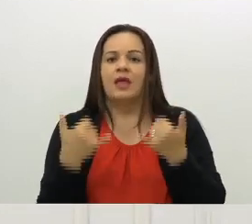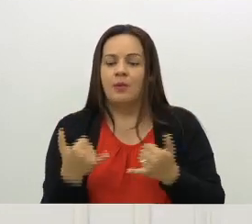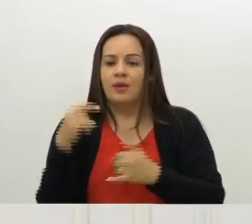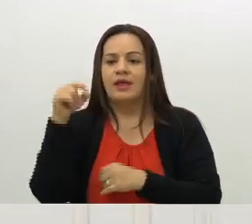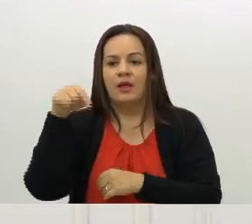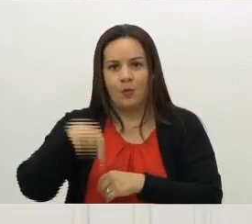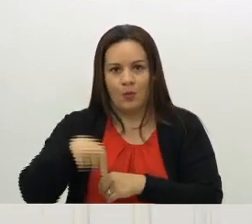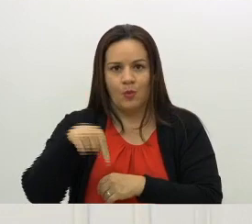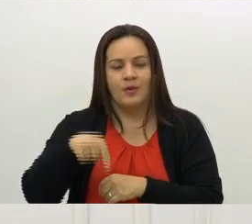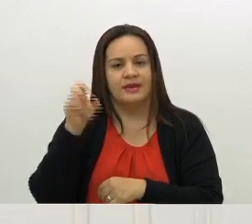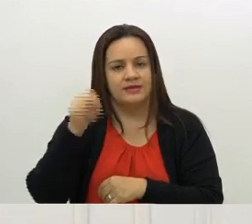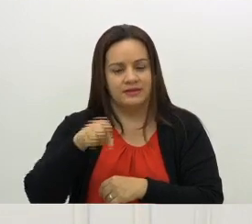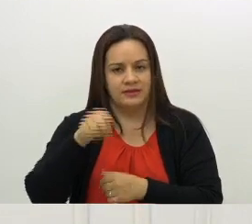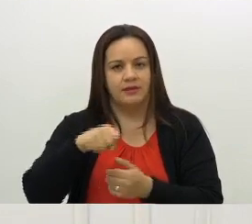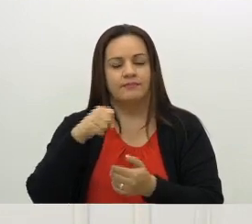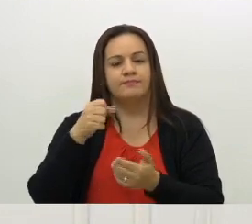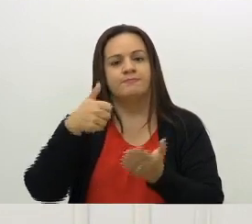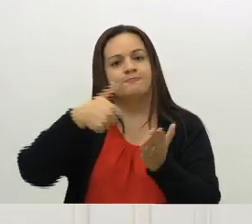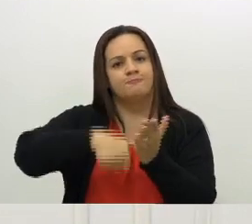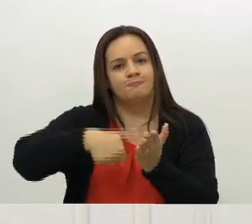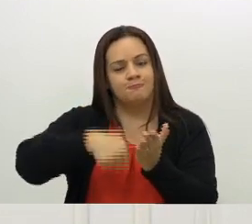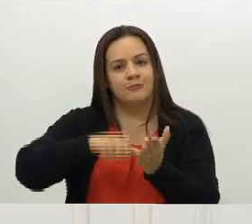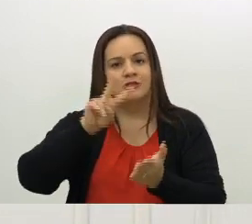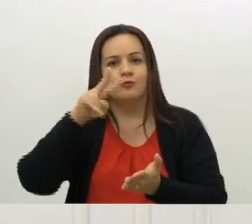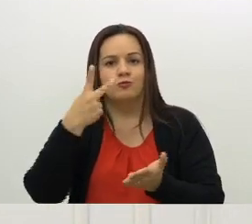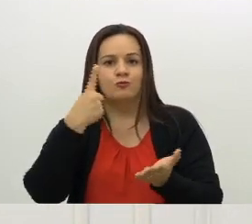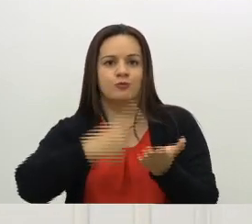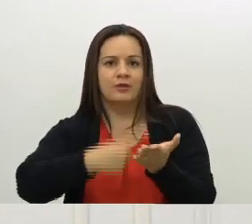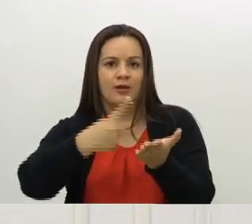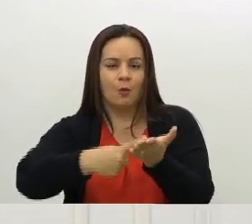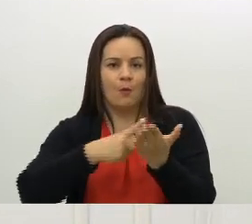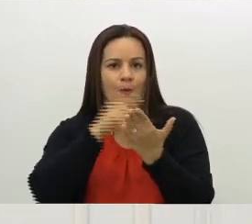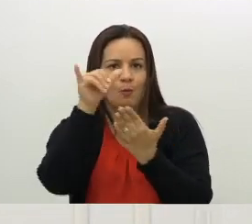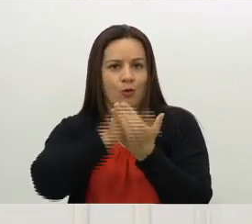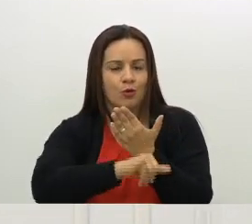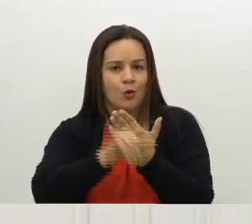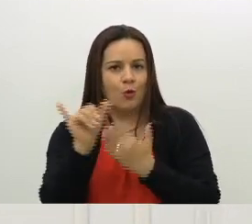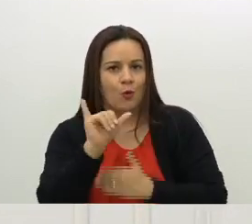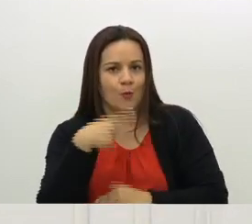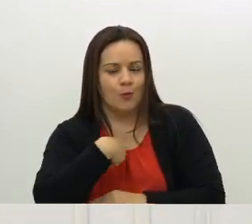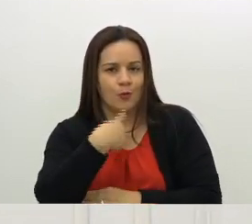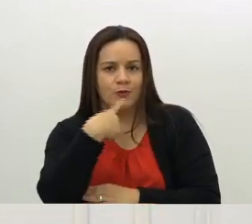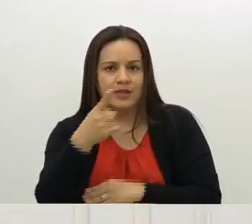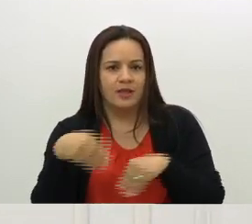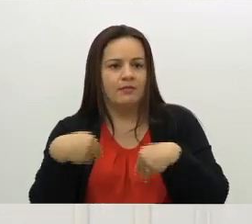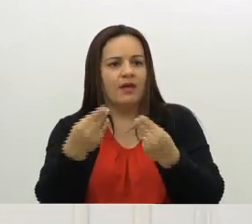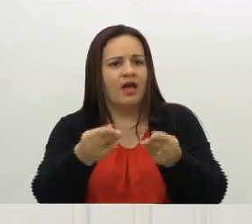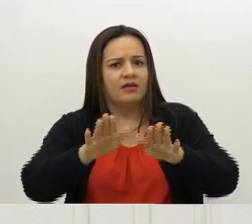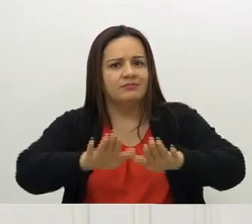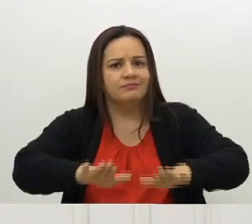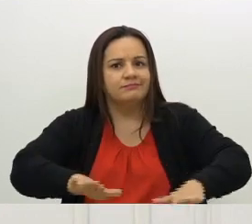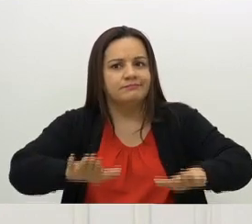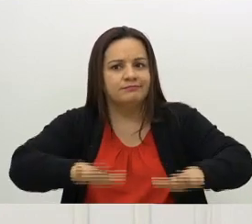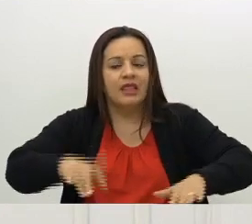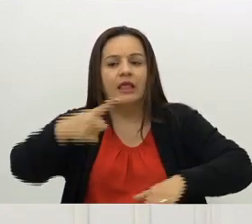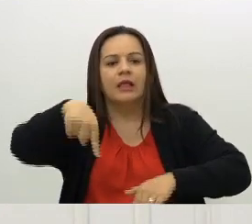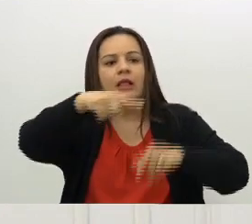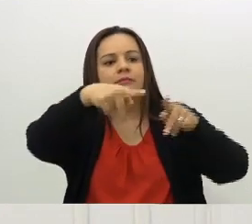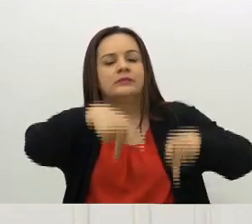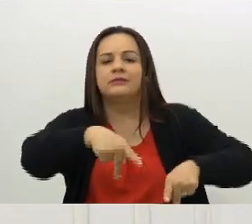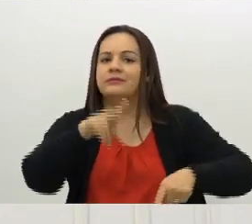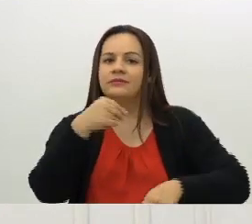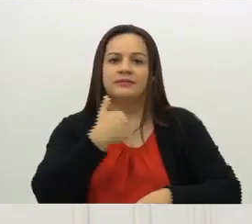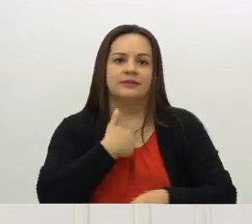segundo debate un proyecto, como dije, que va a llevar una calma a víctimas que no tenían,